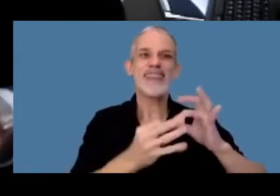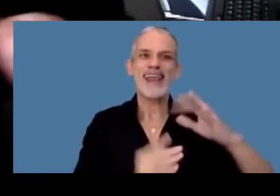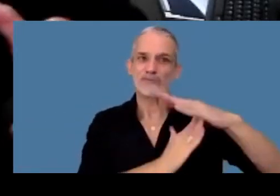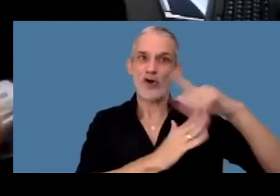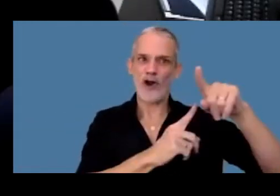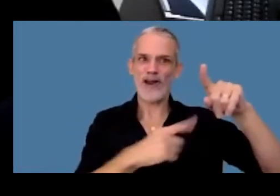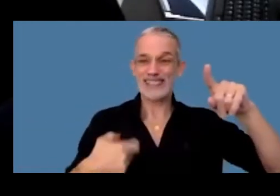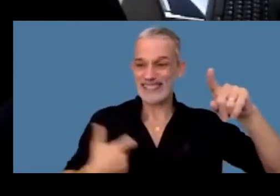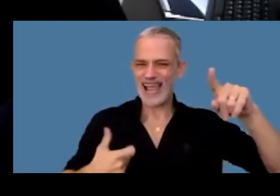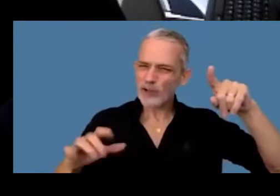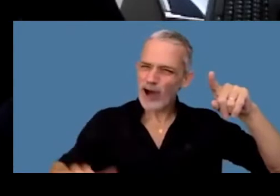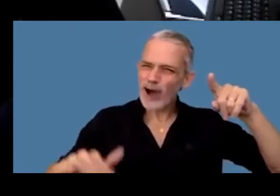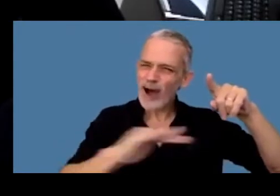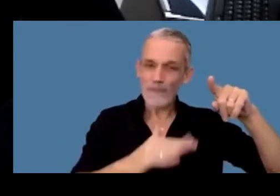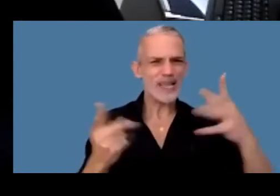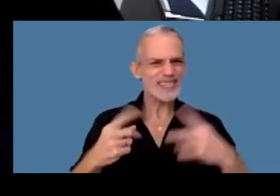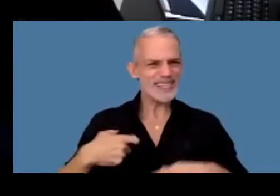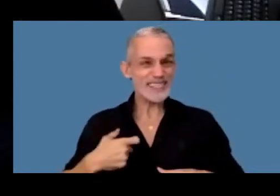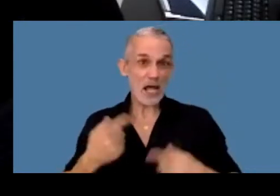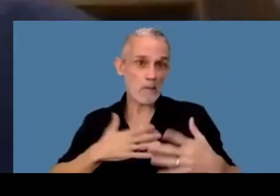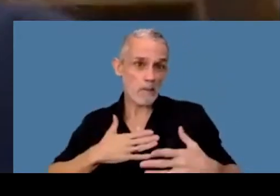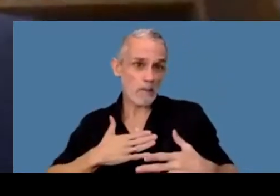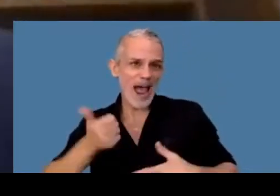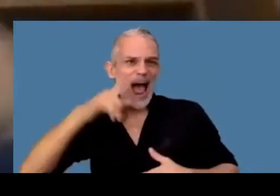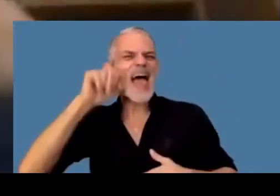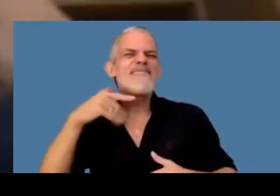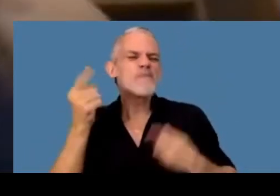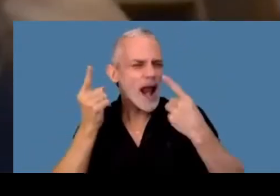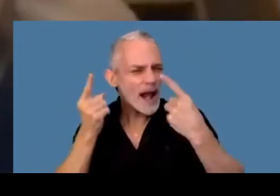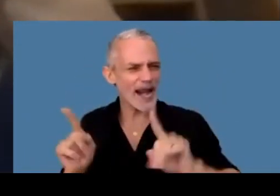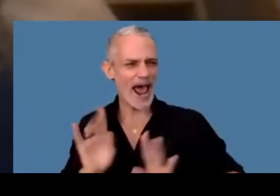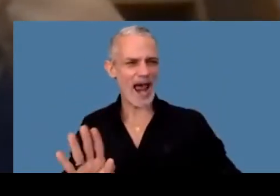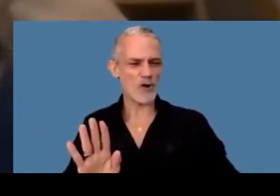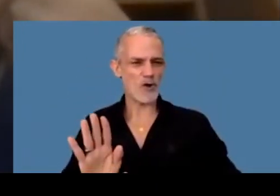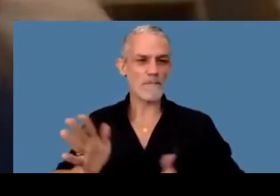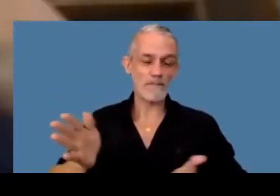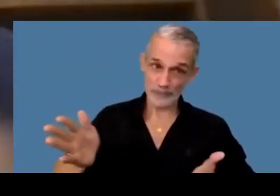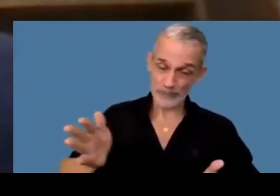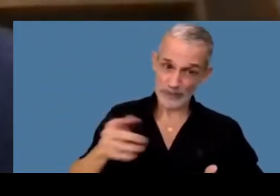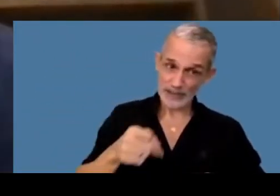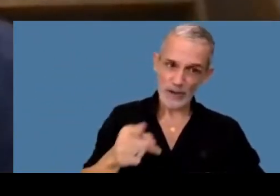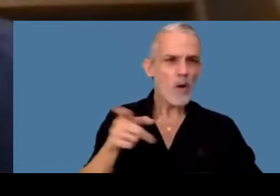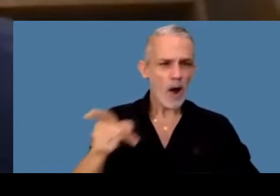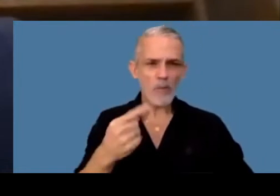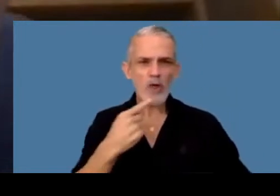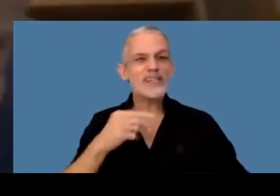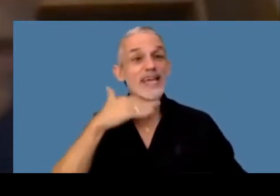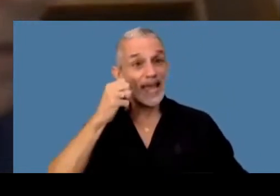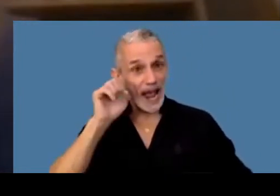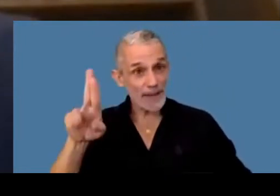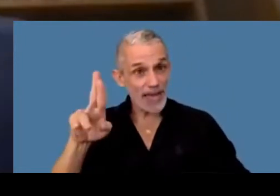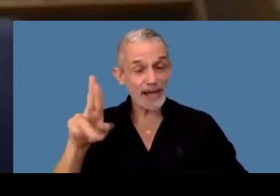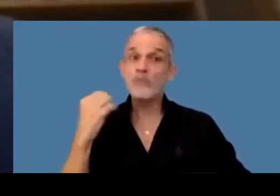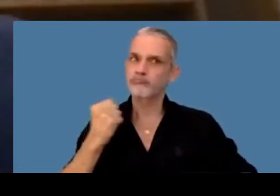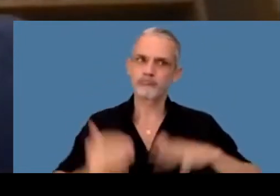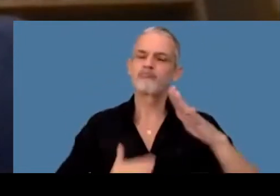raro, solo para tener una apreciación como No, una... lo que vos decís, Javier, es fundamental, es más que